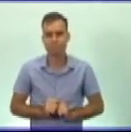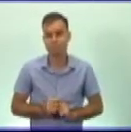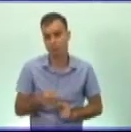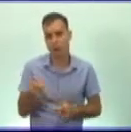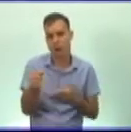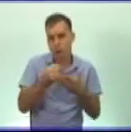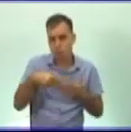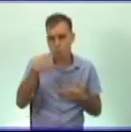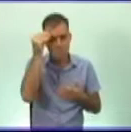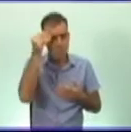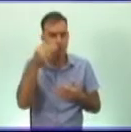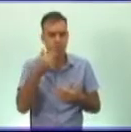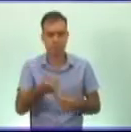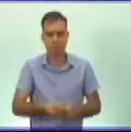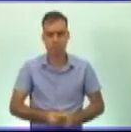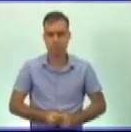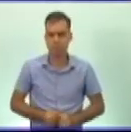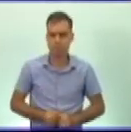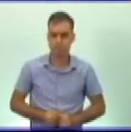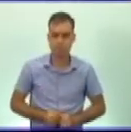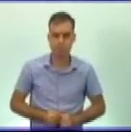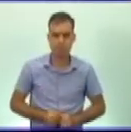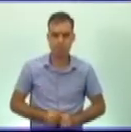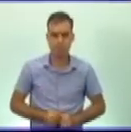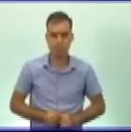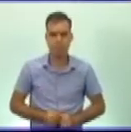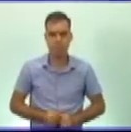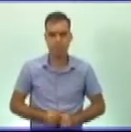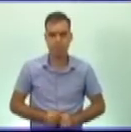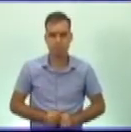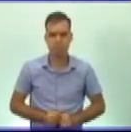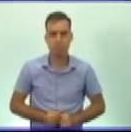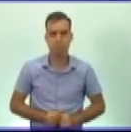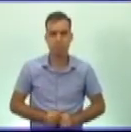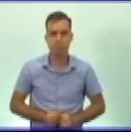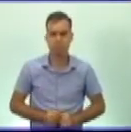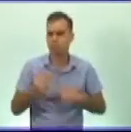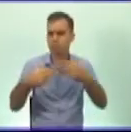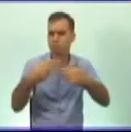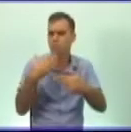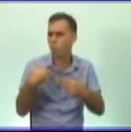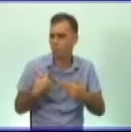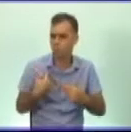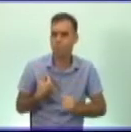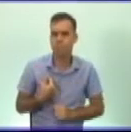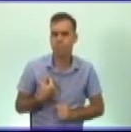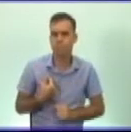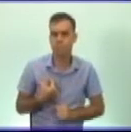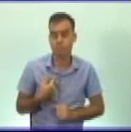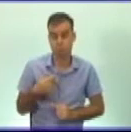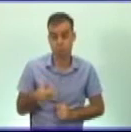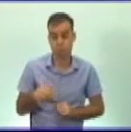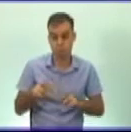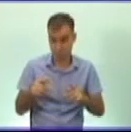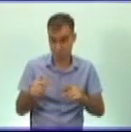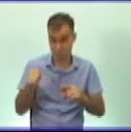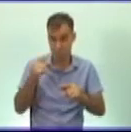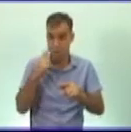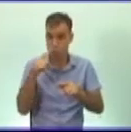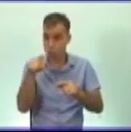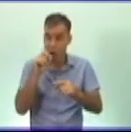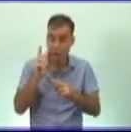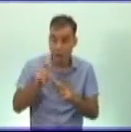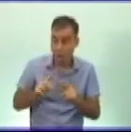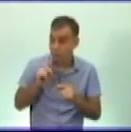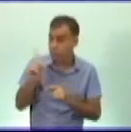a entender el ejercicio. Vamos a ver entonces la solución. Voy a virar hacia atrás un momentico para